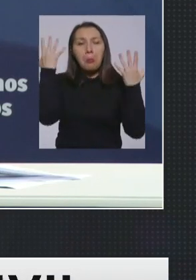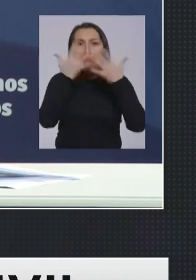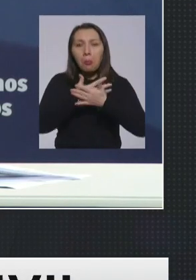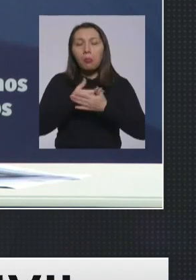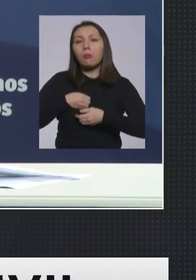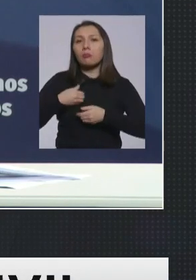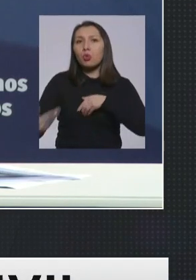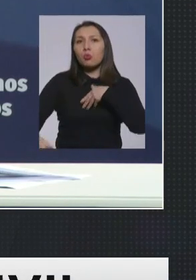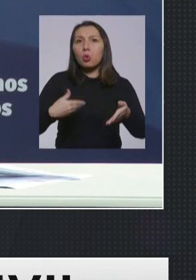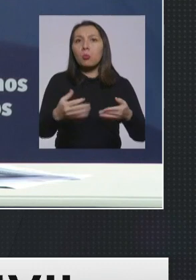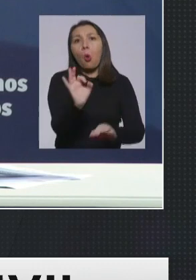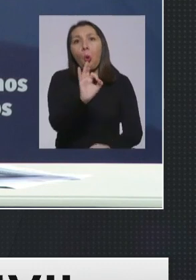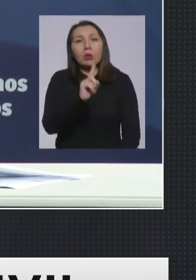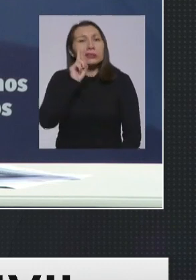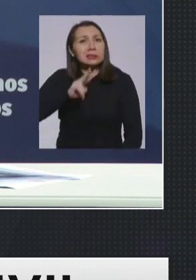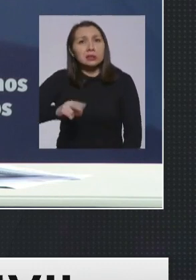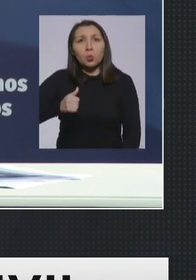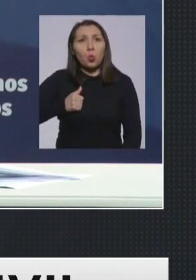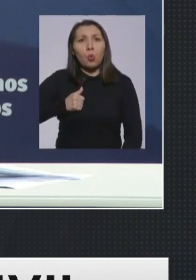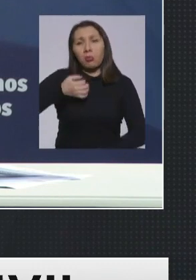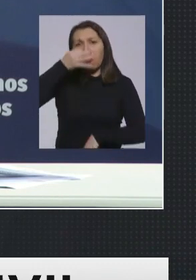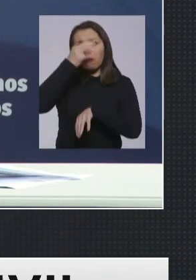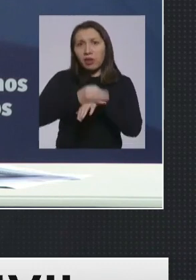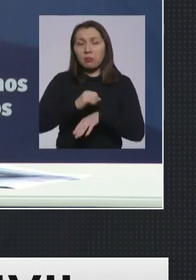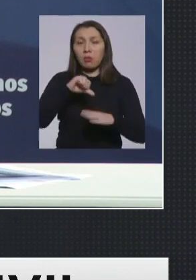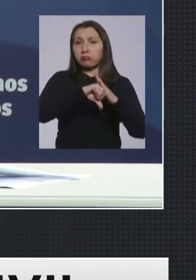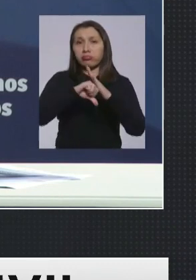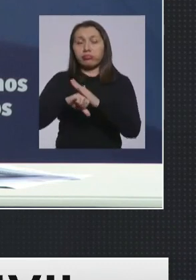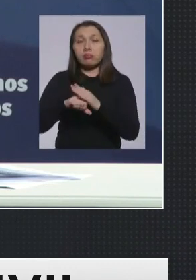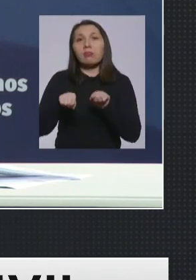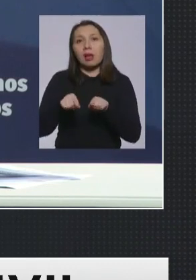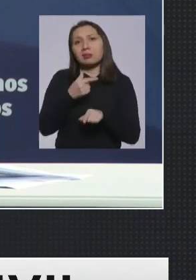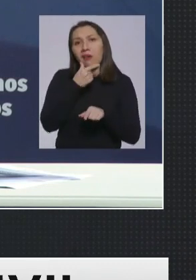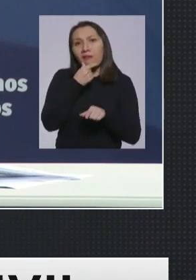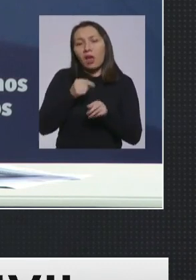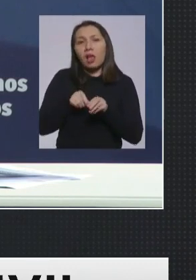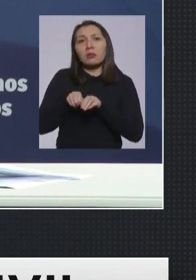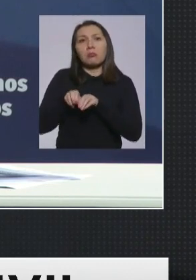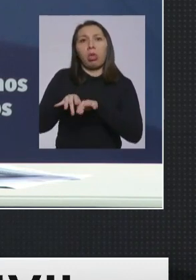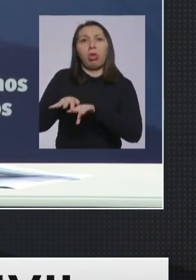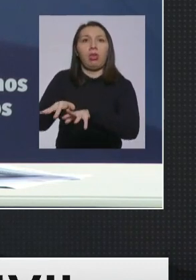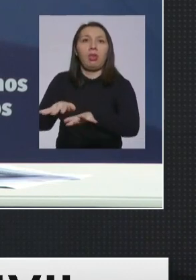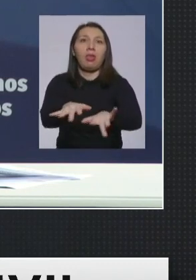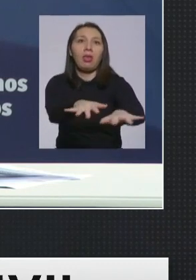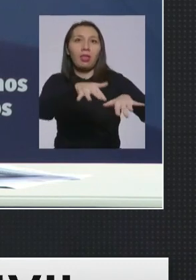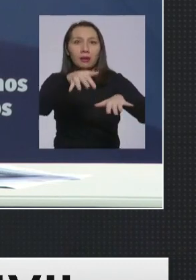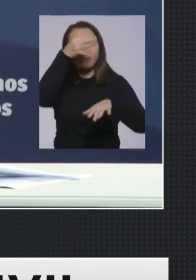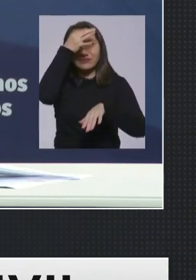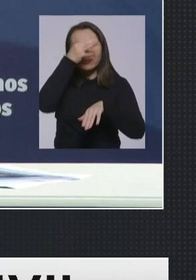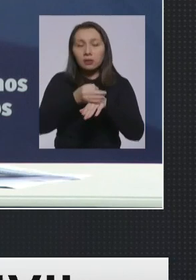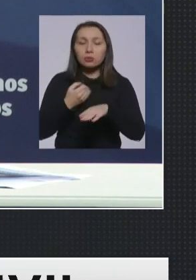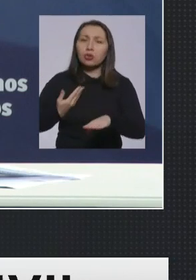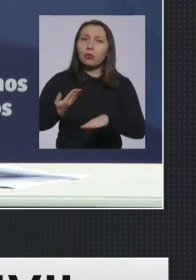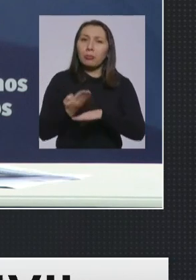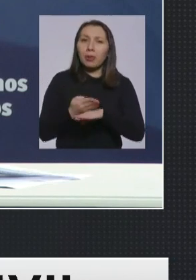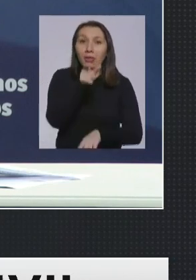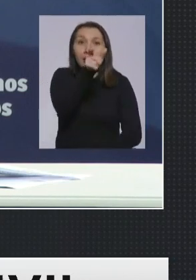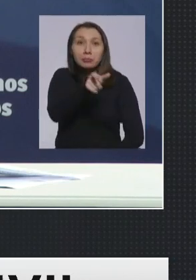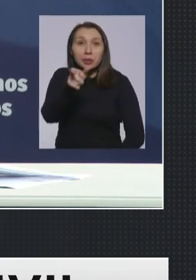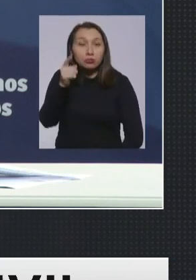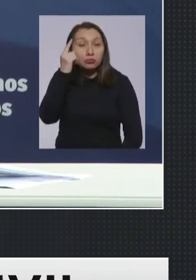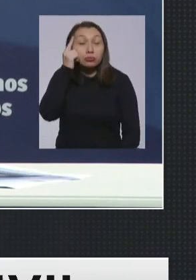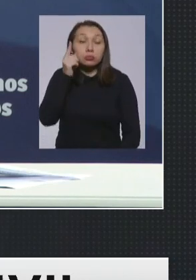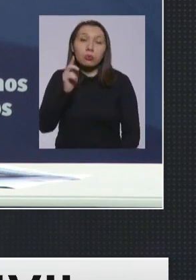cumplido la cuarentena estando enferma obviamente que contribuye a diseminar el virus yo le pido a esas personas que